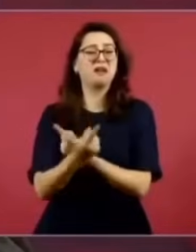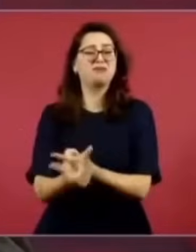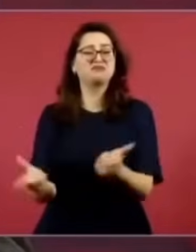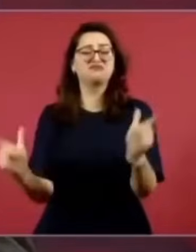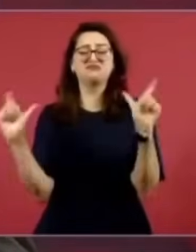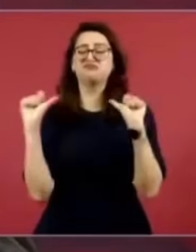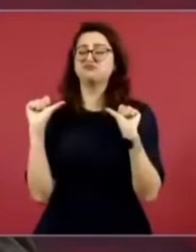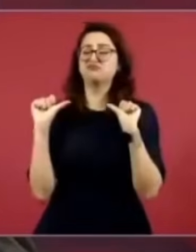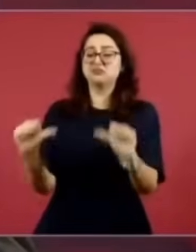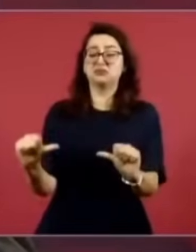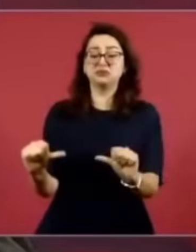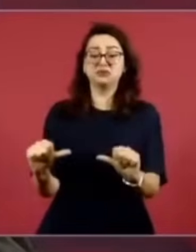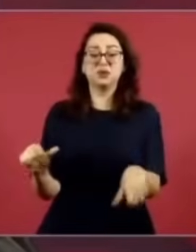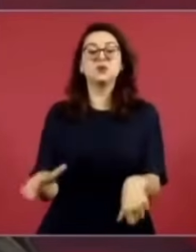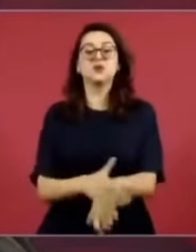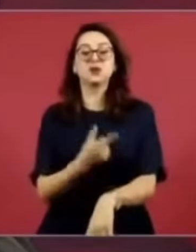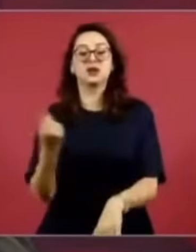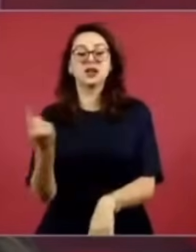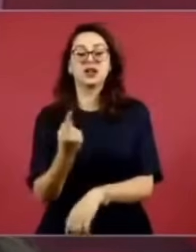Nada más